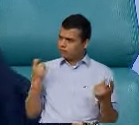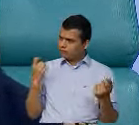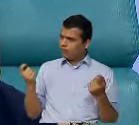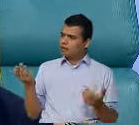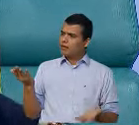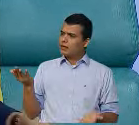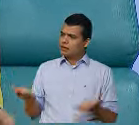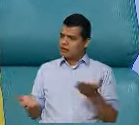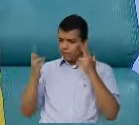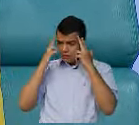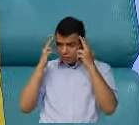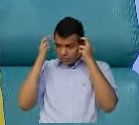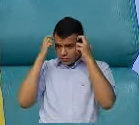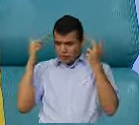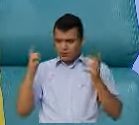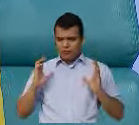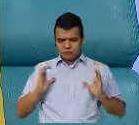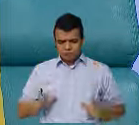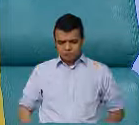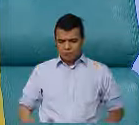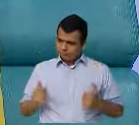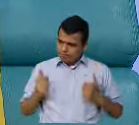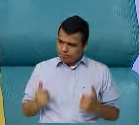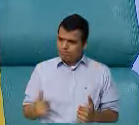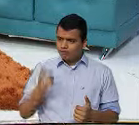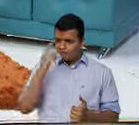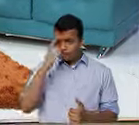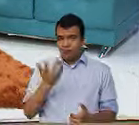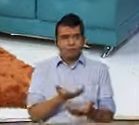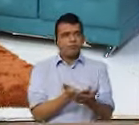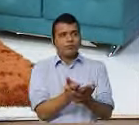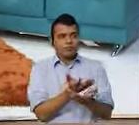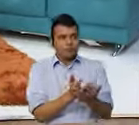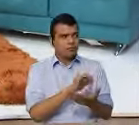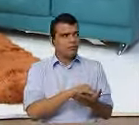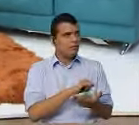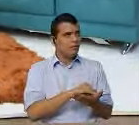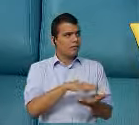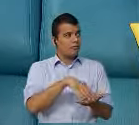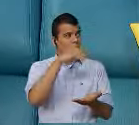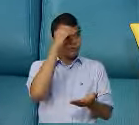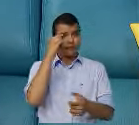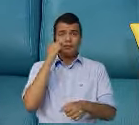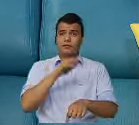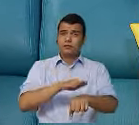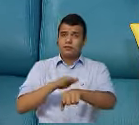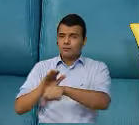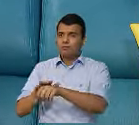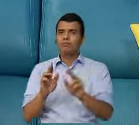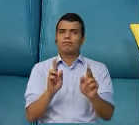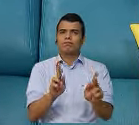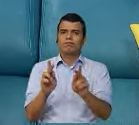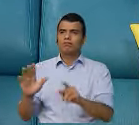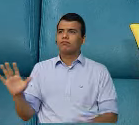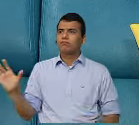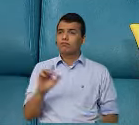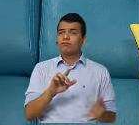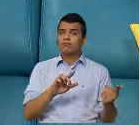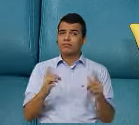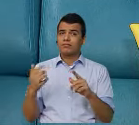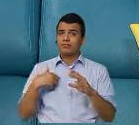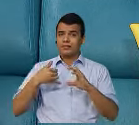mental, emocional y por supuesto corporal. Sí, señora, estas son las recomendaciones que tienen que tener en cuenta. Les recordamos a todos nuestros televidentes que tenemos líneas de